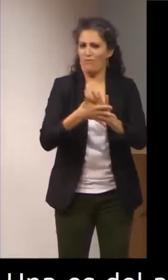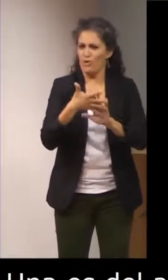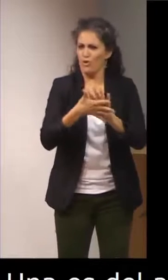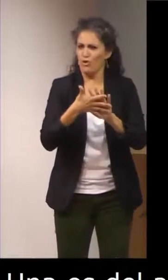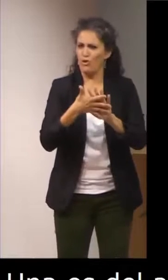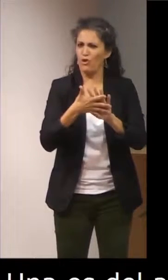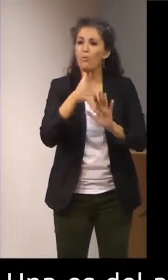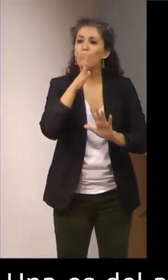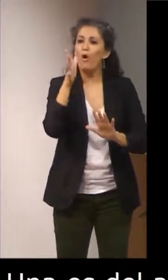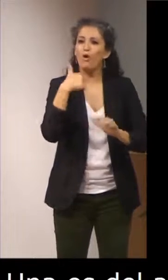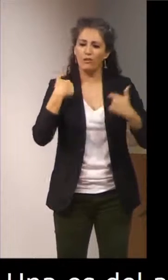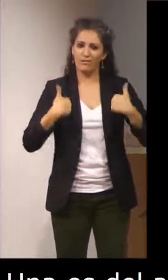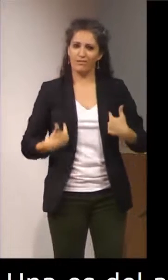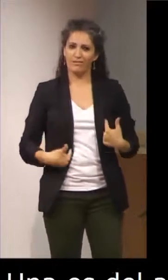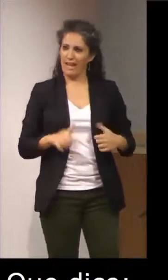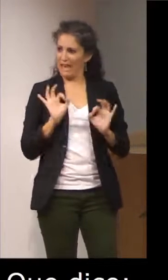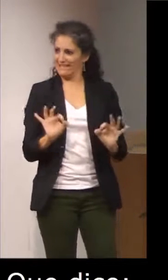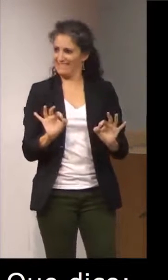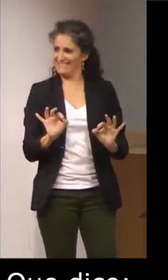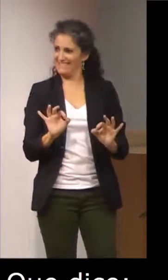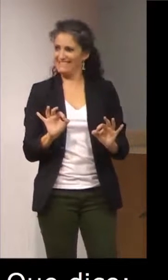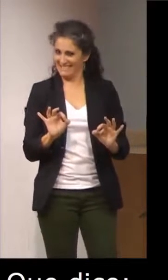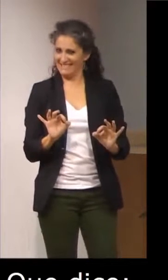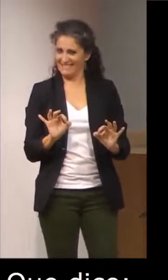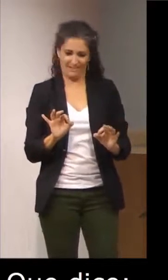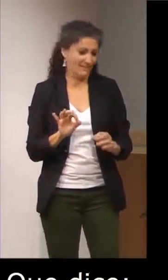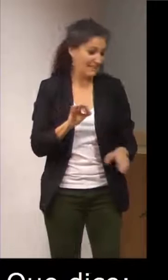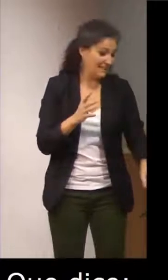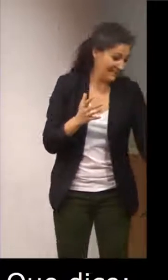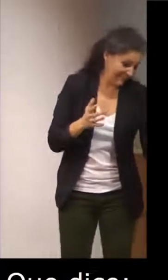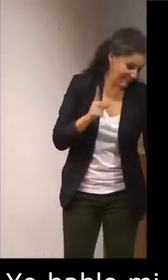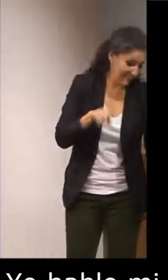Yo hablo mi lengua favorita porque eso es quien soy.